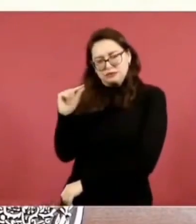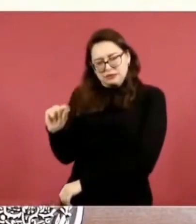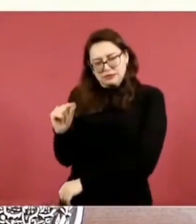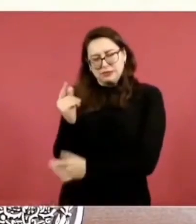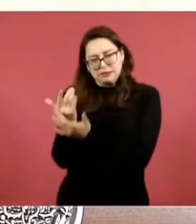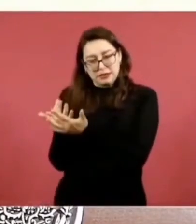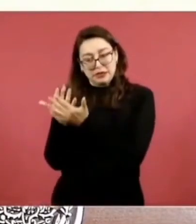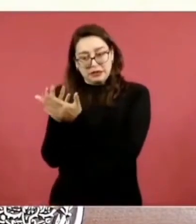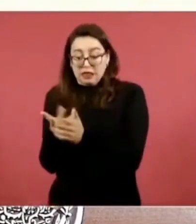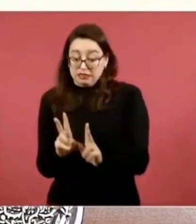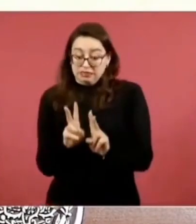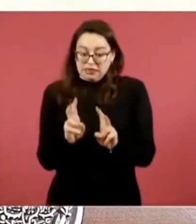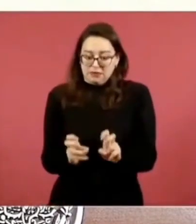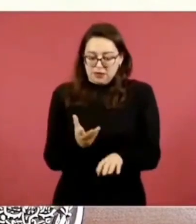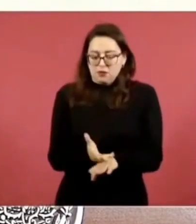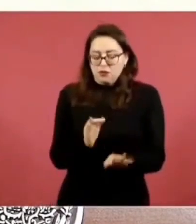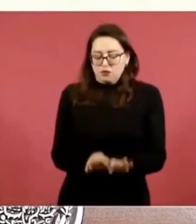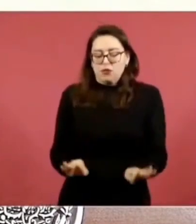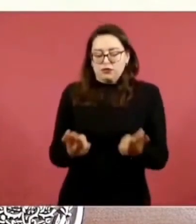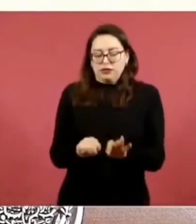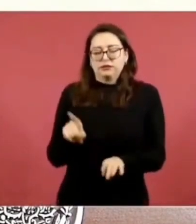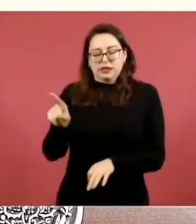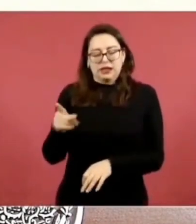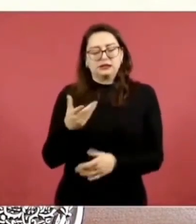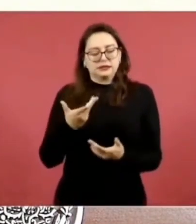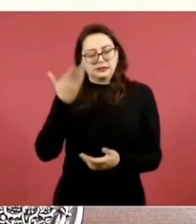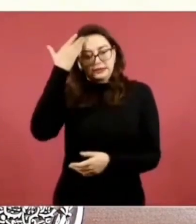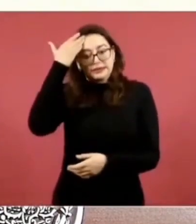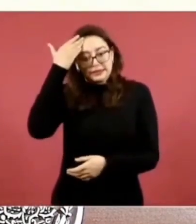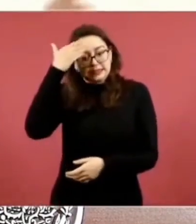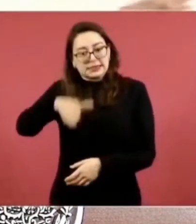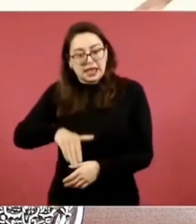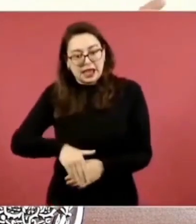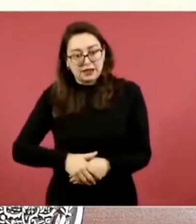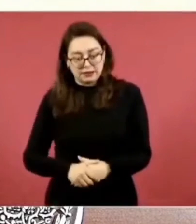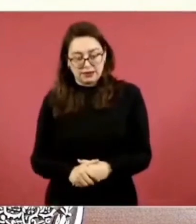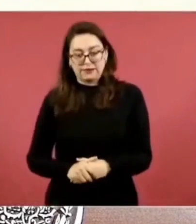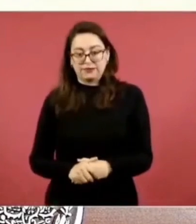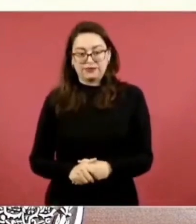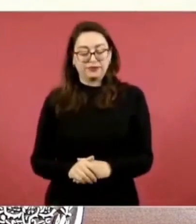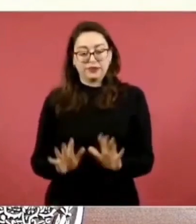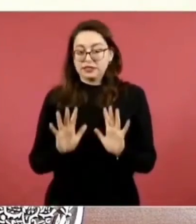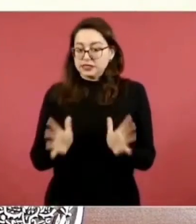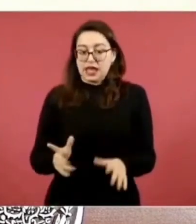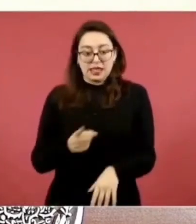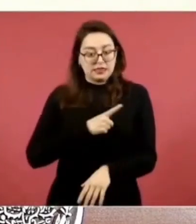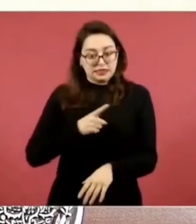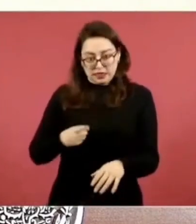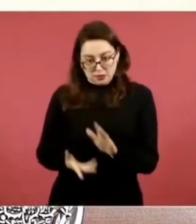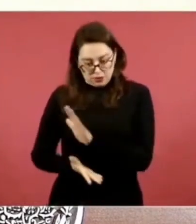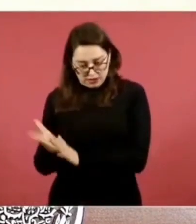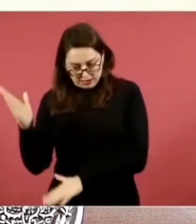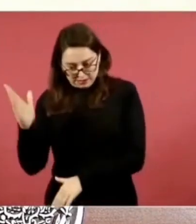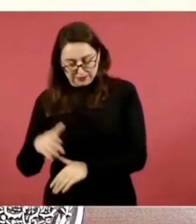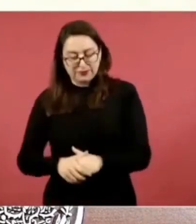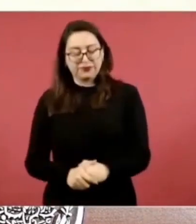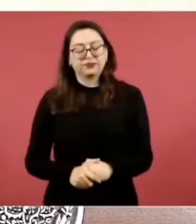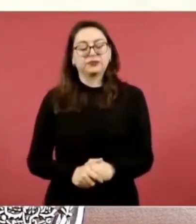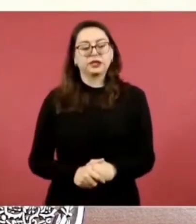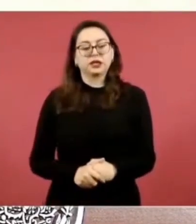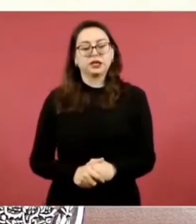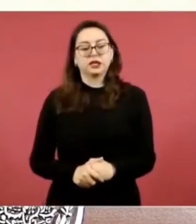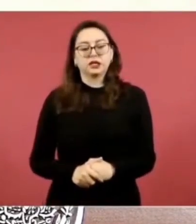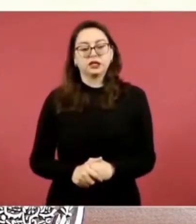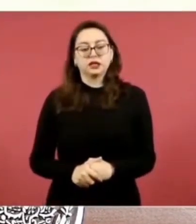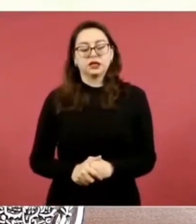es un tema fundamental el que estamos tratando y que además ya voy a ir para allá a hablar con